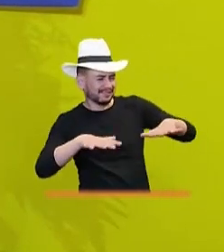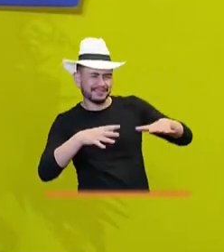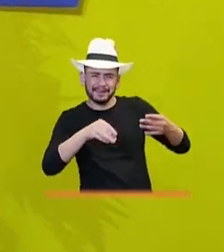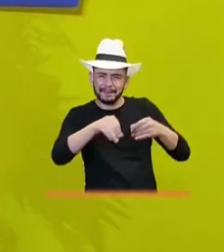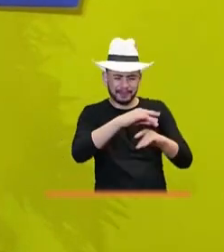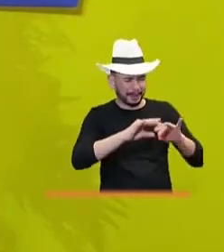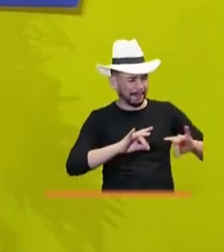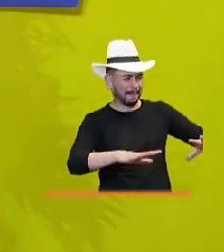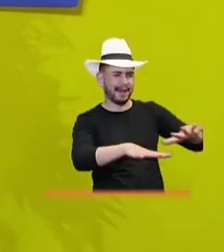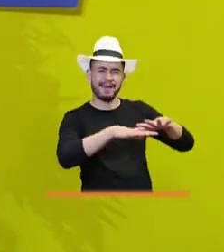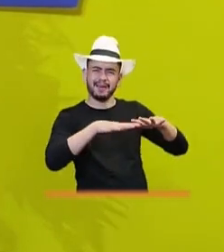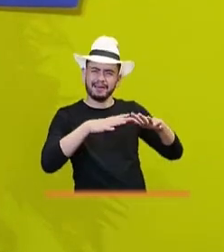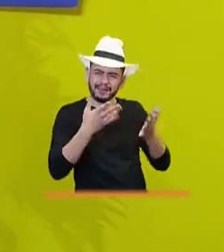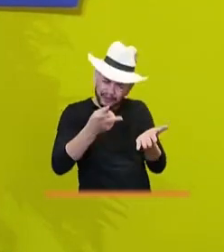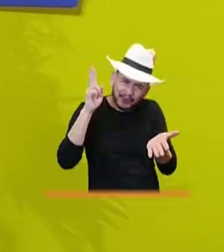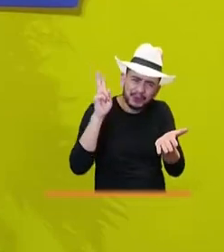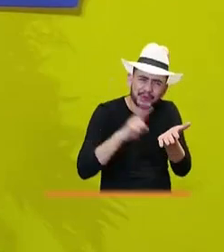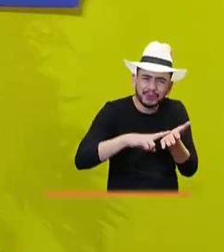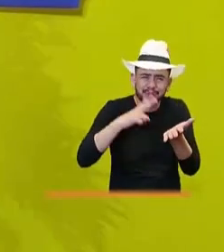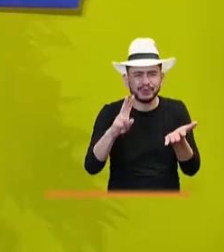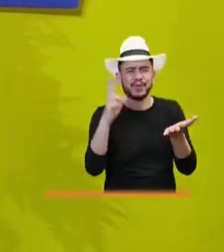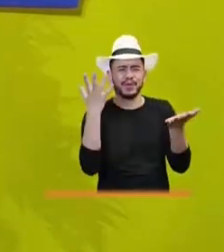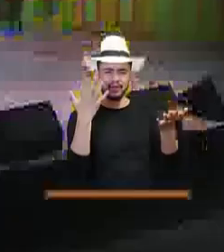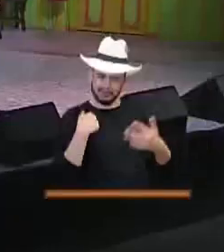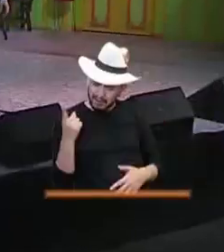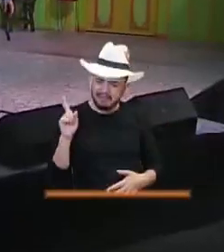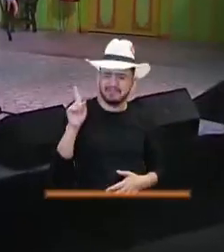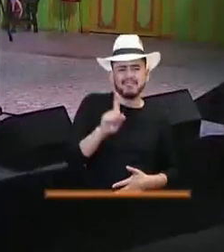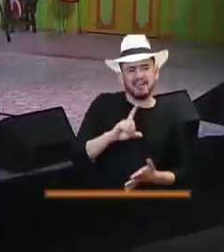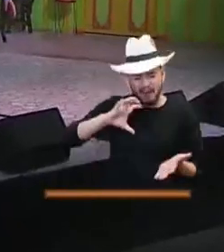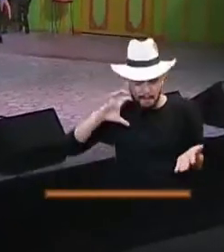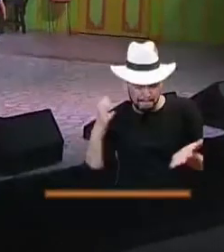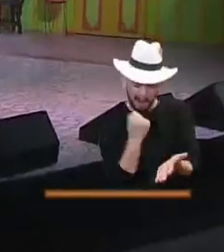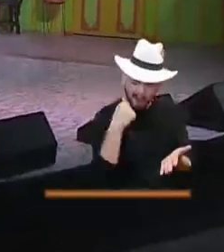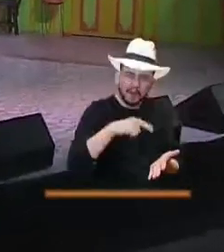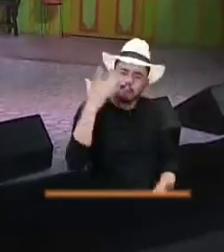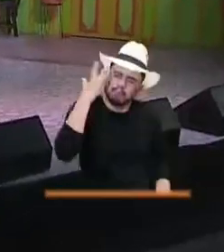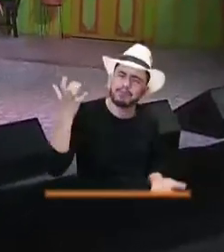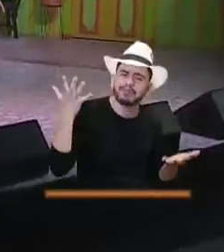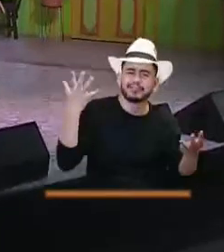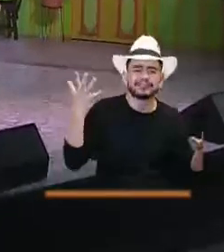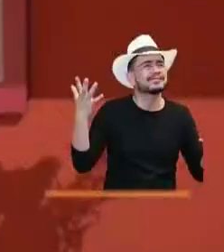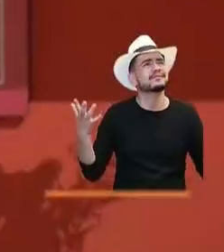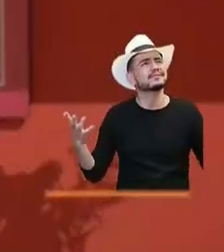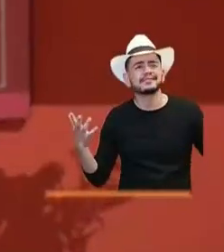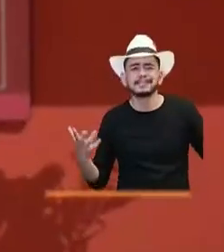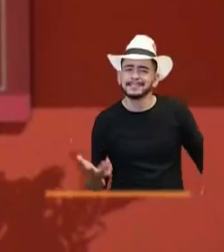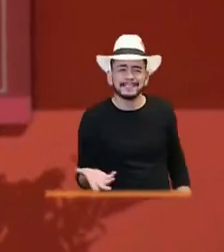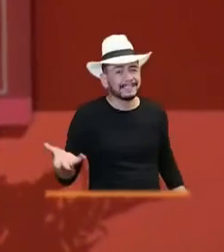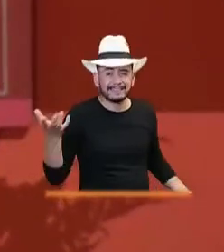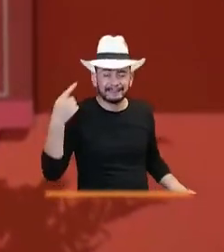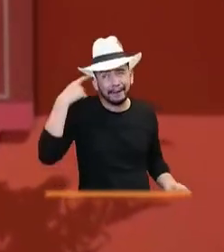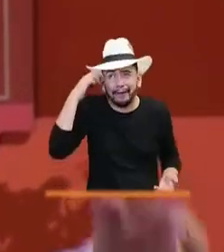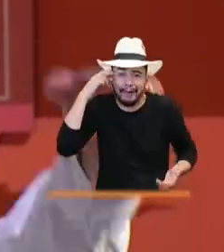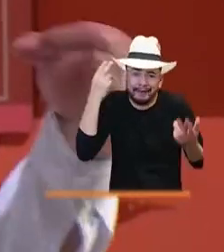mismo año en que yo vengo a ganar. El tan experimentado,